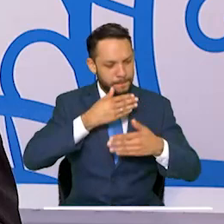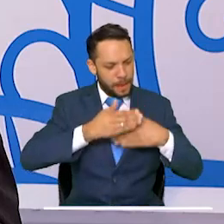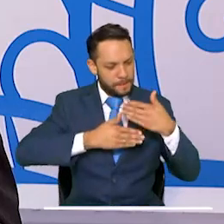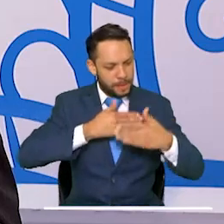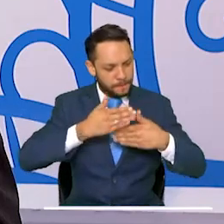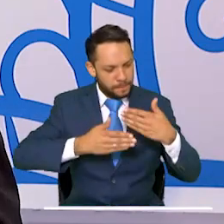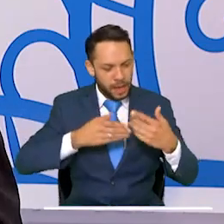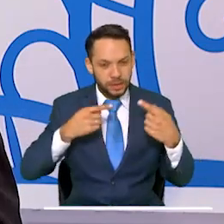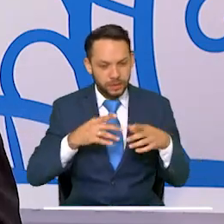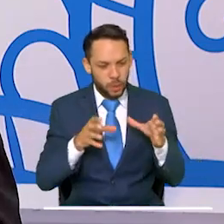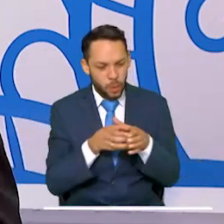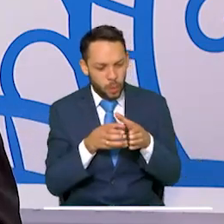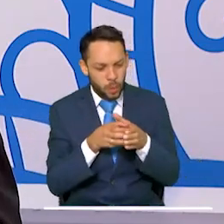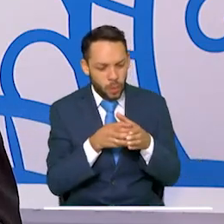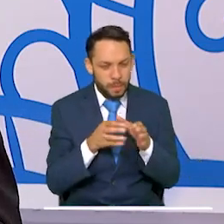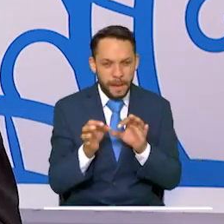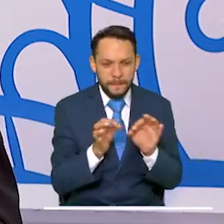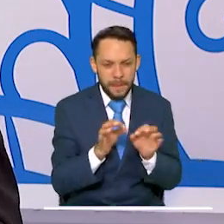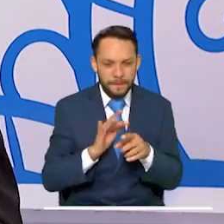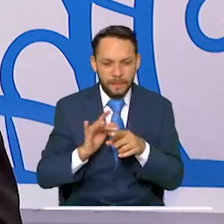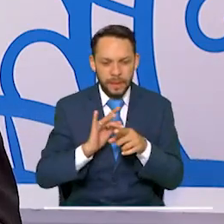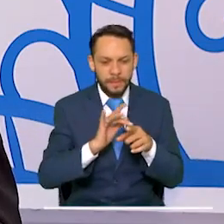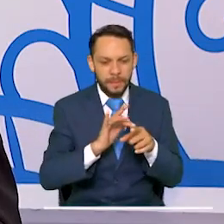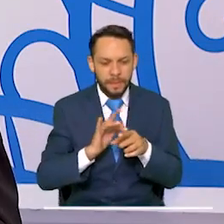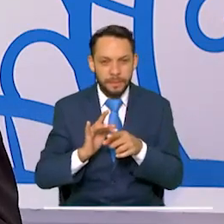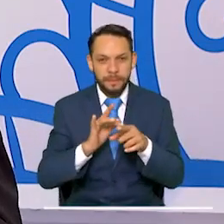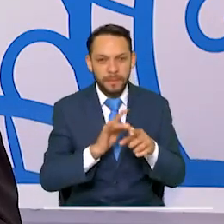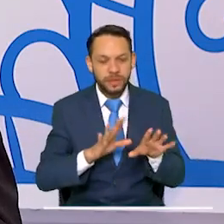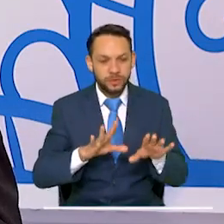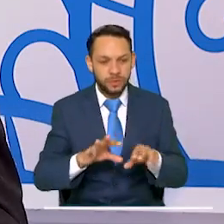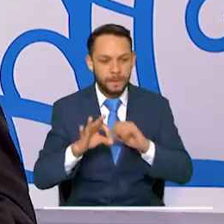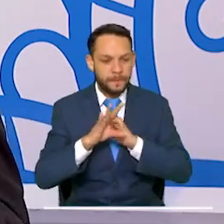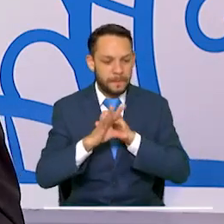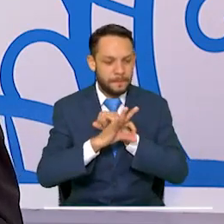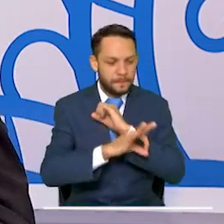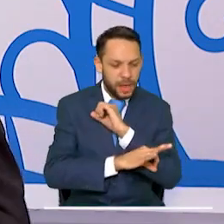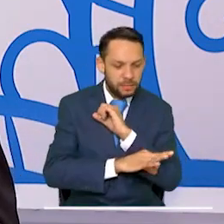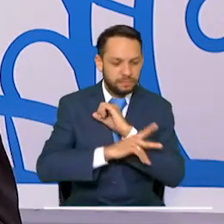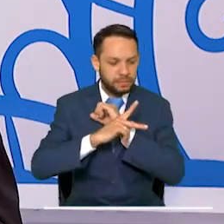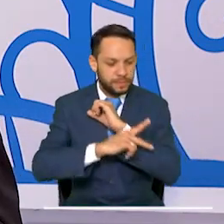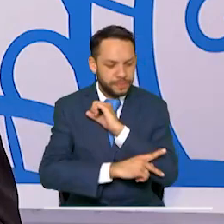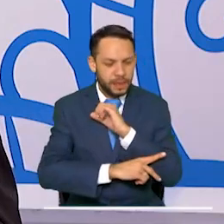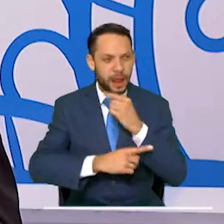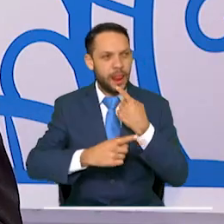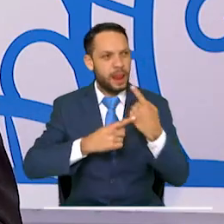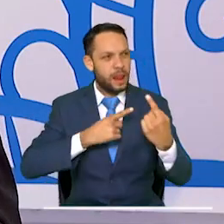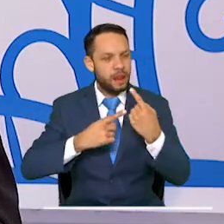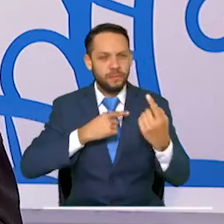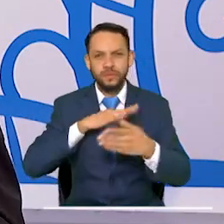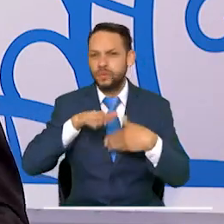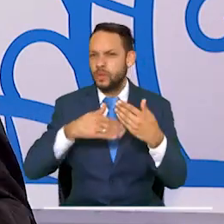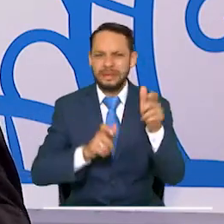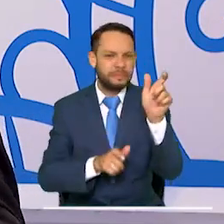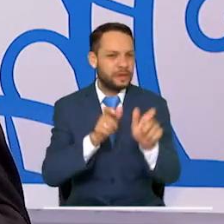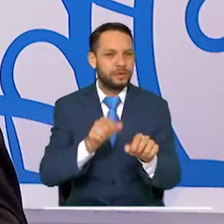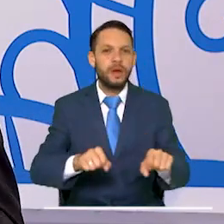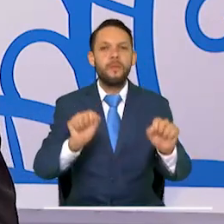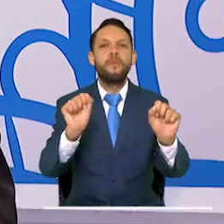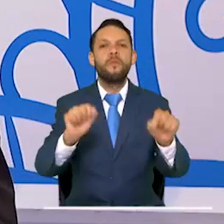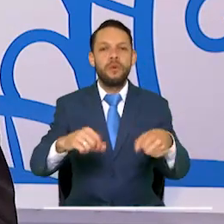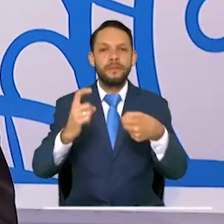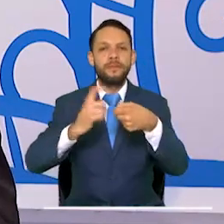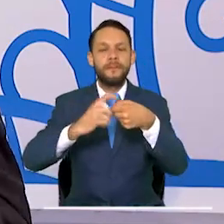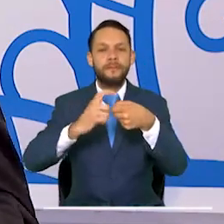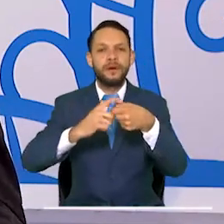enfermería, odontólogos clínicos, psicólogos, porque esta es una oportunidad para ir reconfigurando